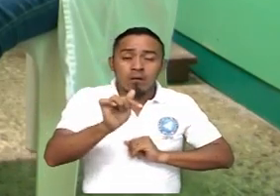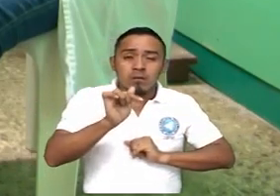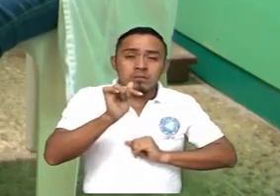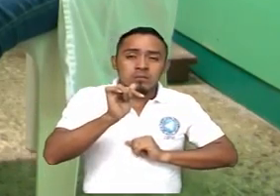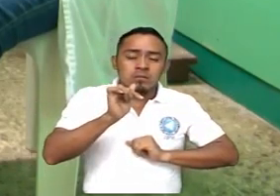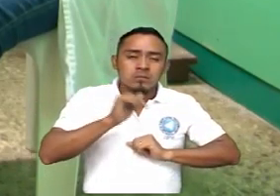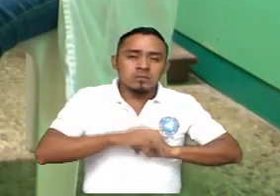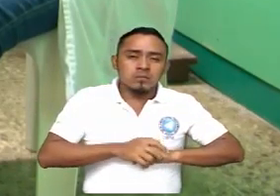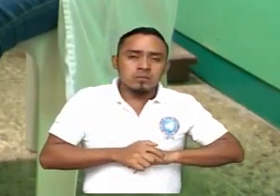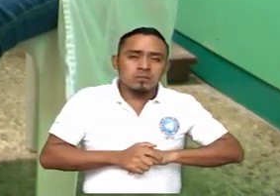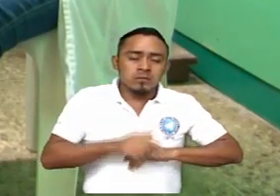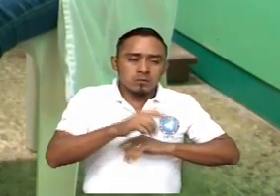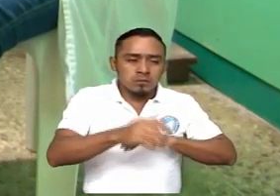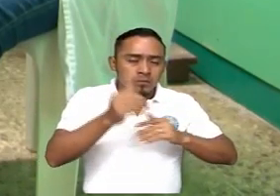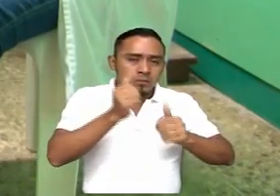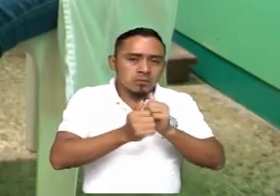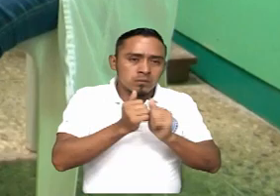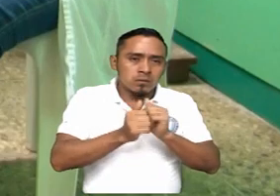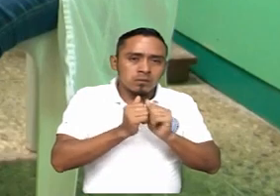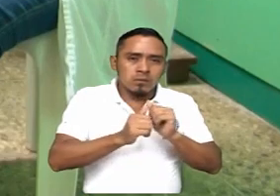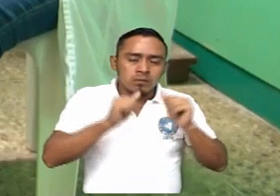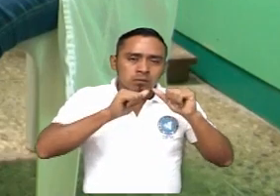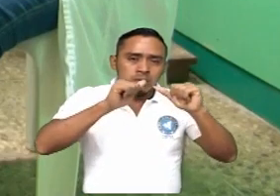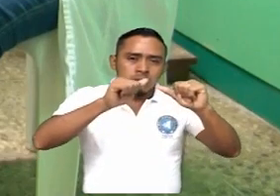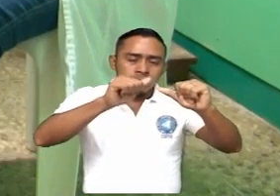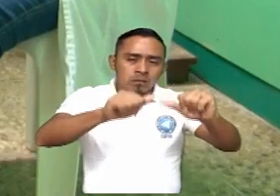no seguir, que el glaucoma no siga